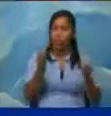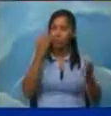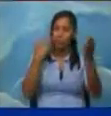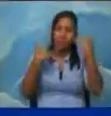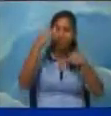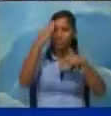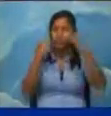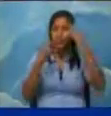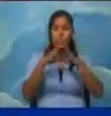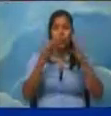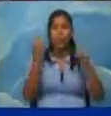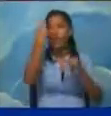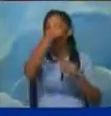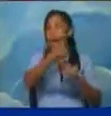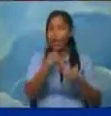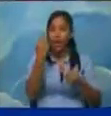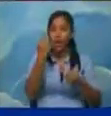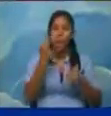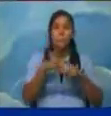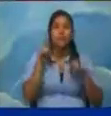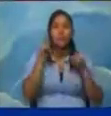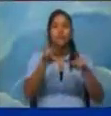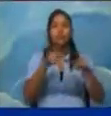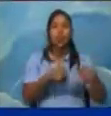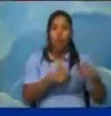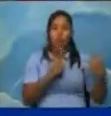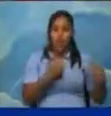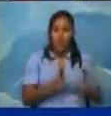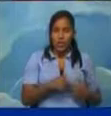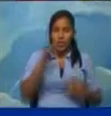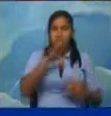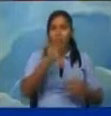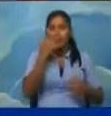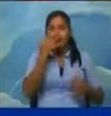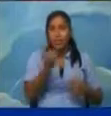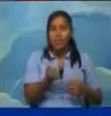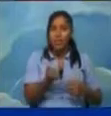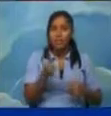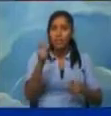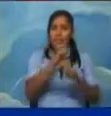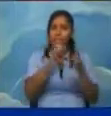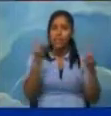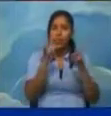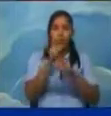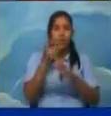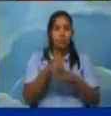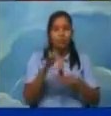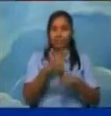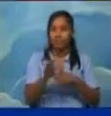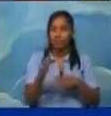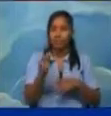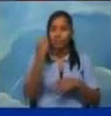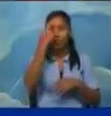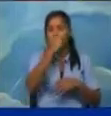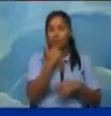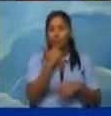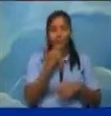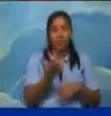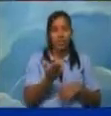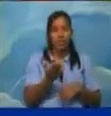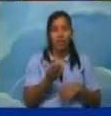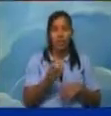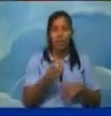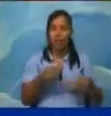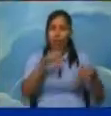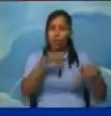todos los pegostes, pero si tu corazón está triste, no vas a tener un rostro hermoso, aunque